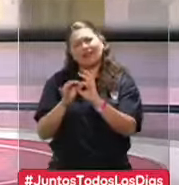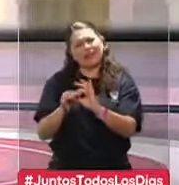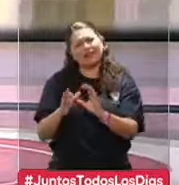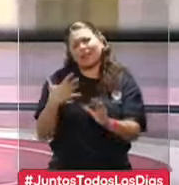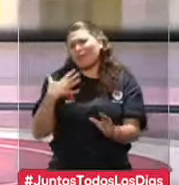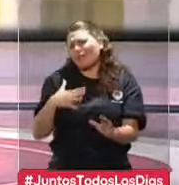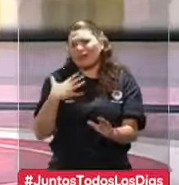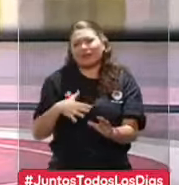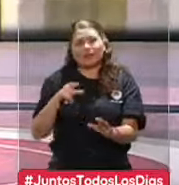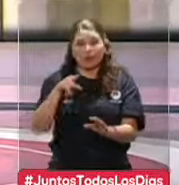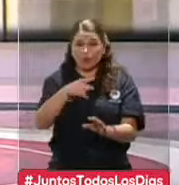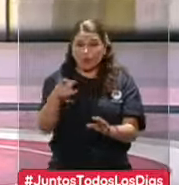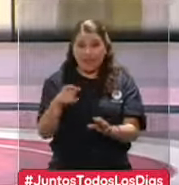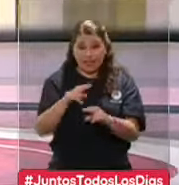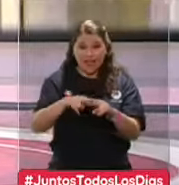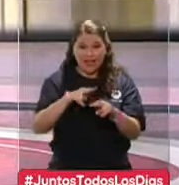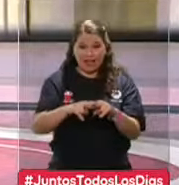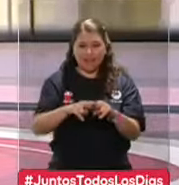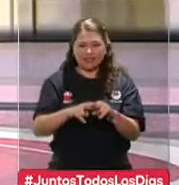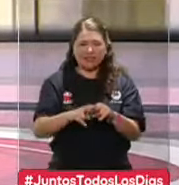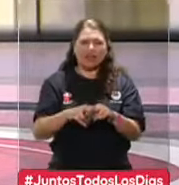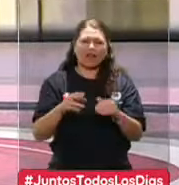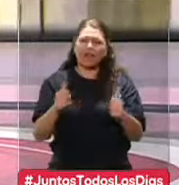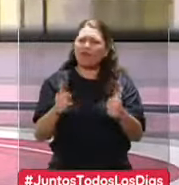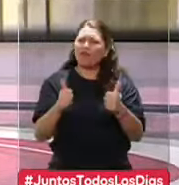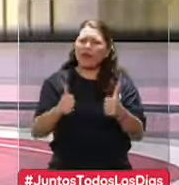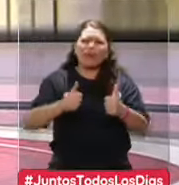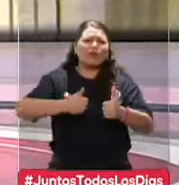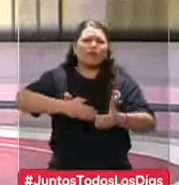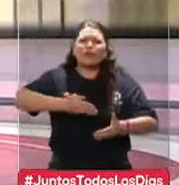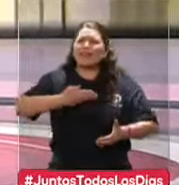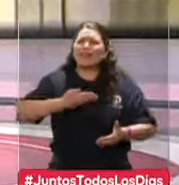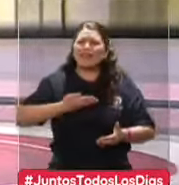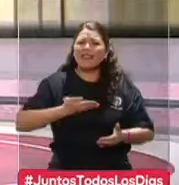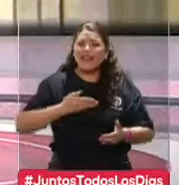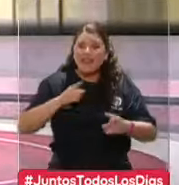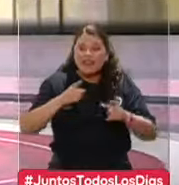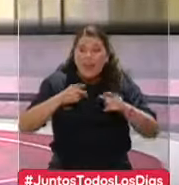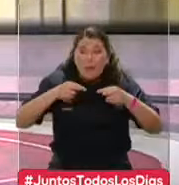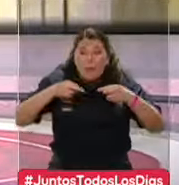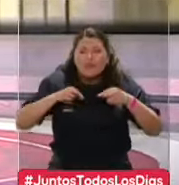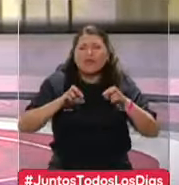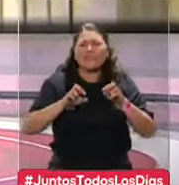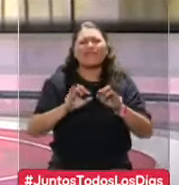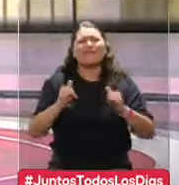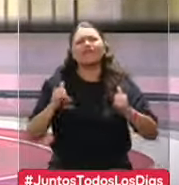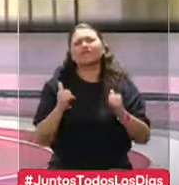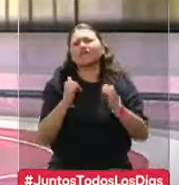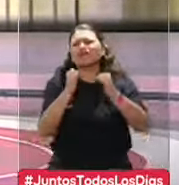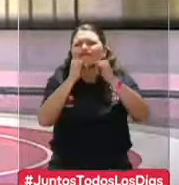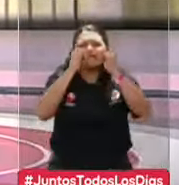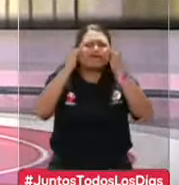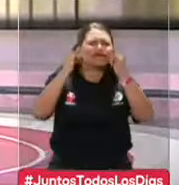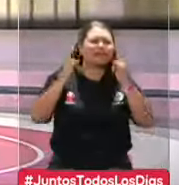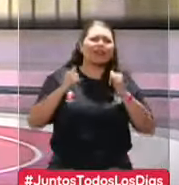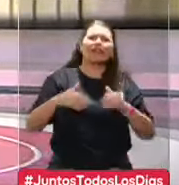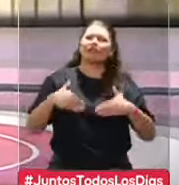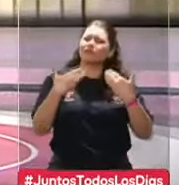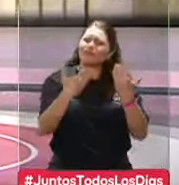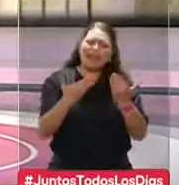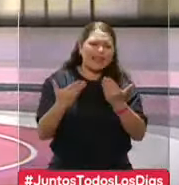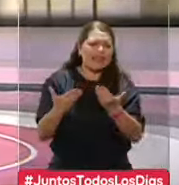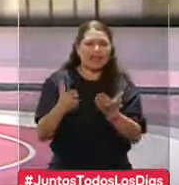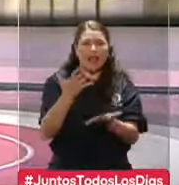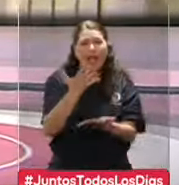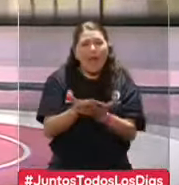haciendo. Qué rico que tengas esa posibilidad. Sí. Disfrútala, gózala, te lo mereces, aprovechala. Y recordarle a todos ustedes